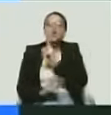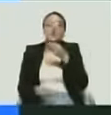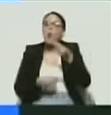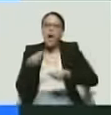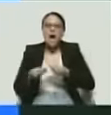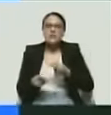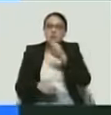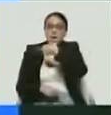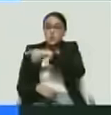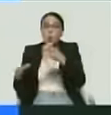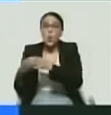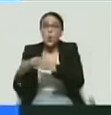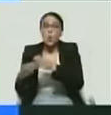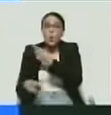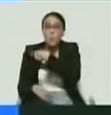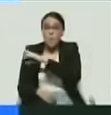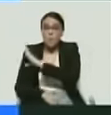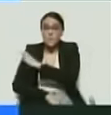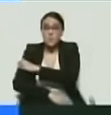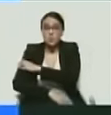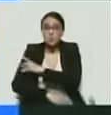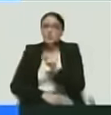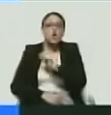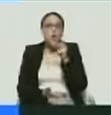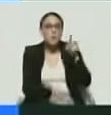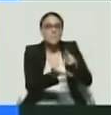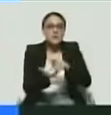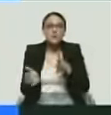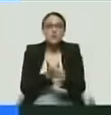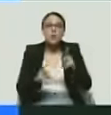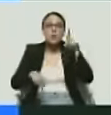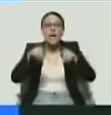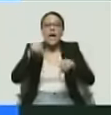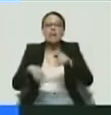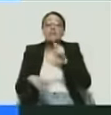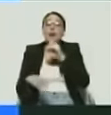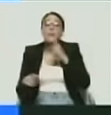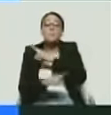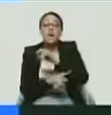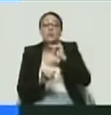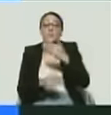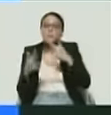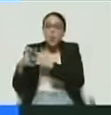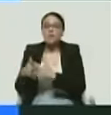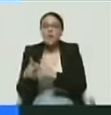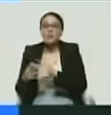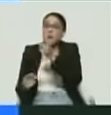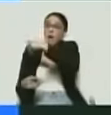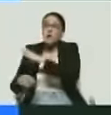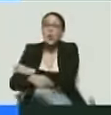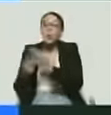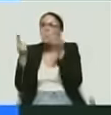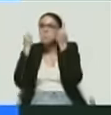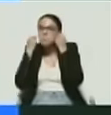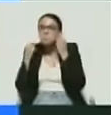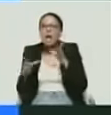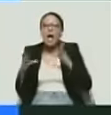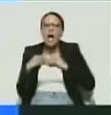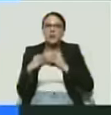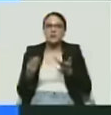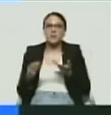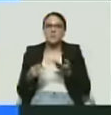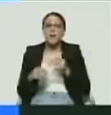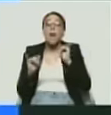participación de estos sectores apátridas en las elecciones del año 2018. Donald Trump necesitaba vender su